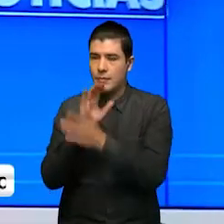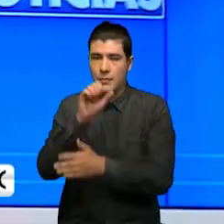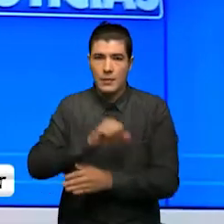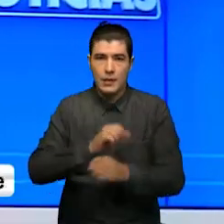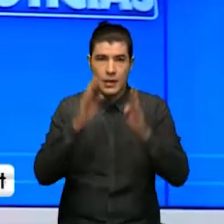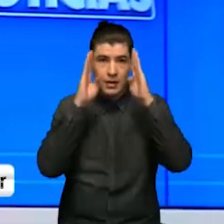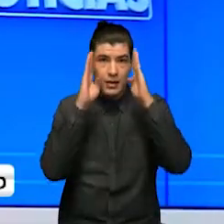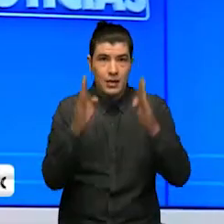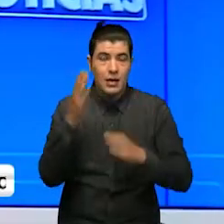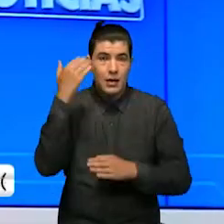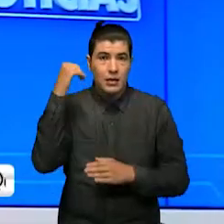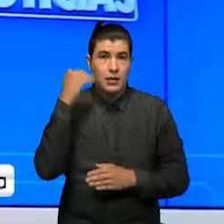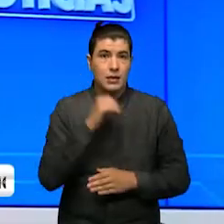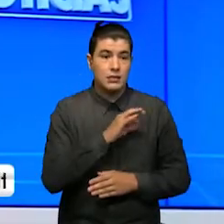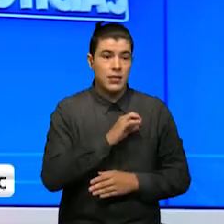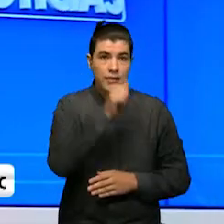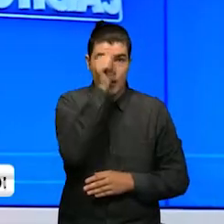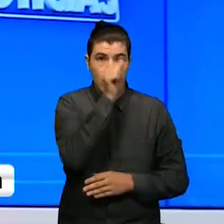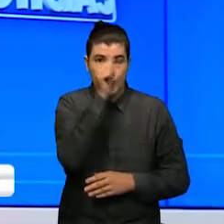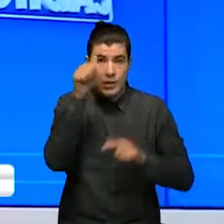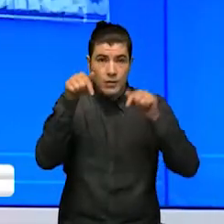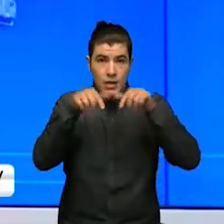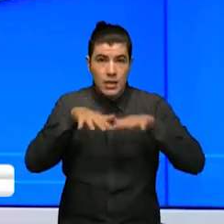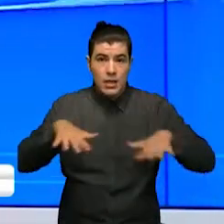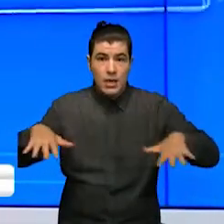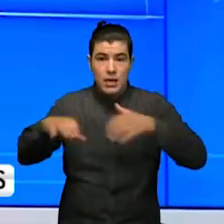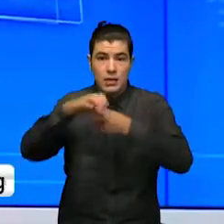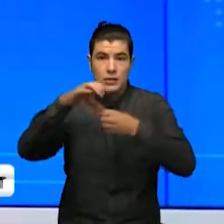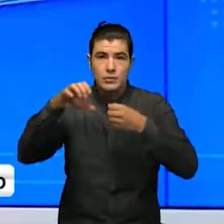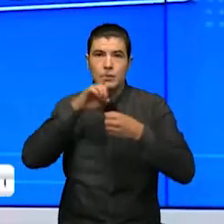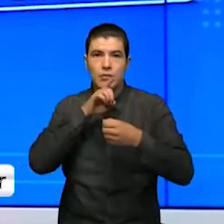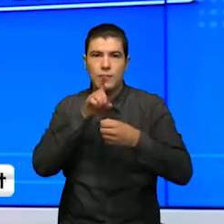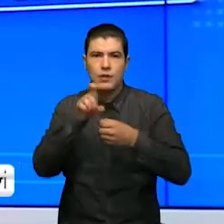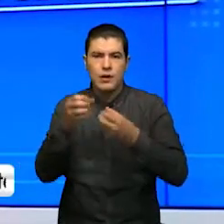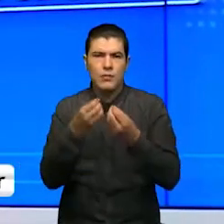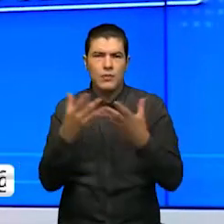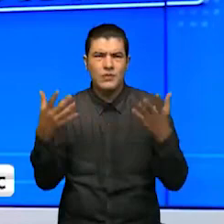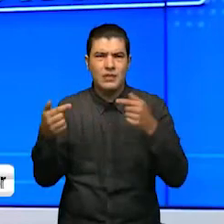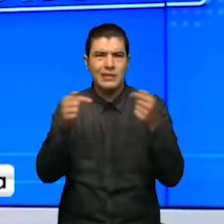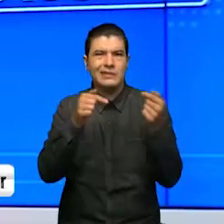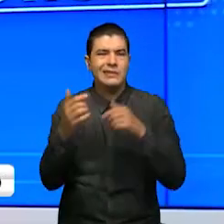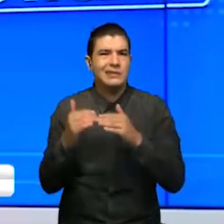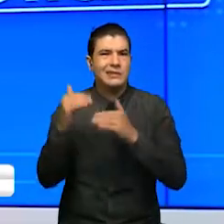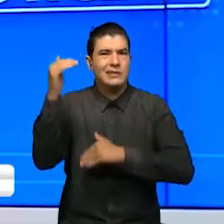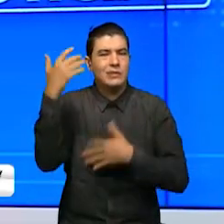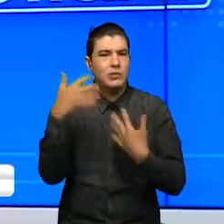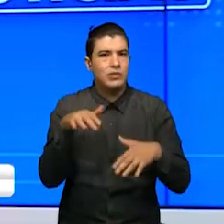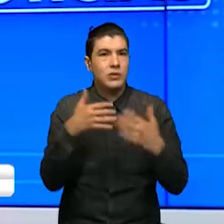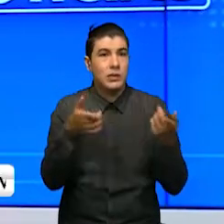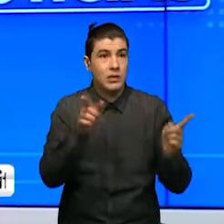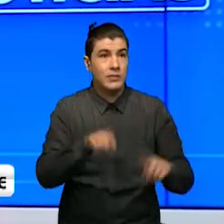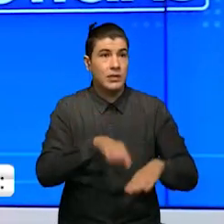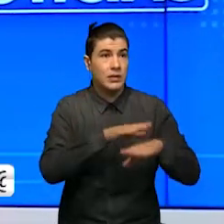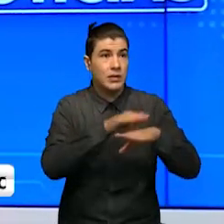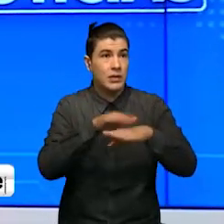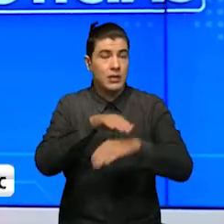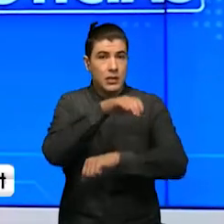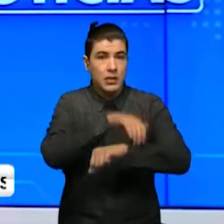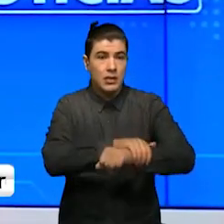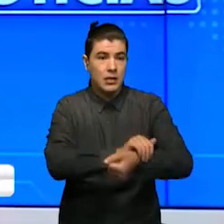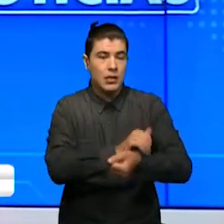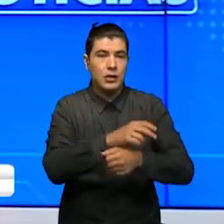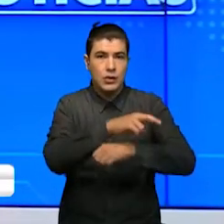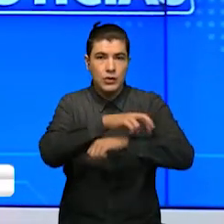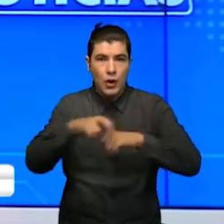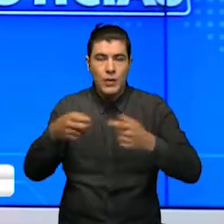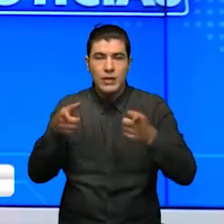Mucha atención que durante el fin de semana en el área metropolitana de Bucaramanga prevalecieron las riñas. También se reportaron capturas por hurtos y